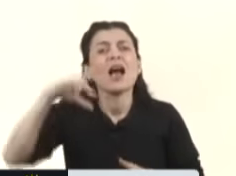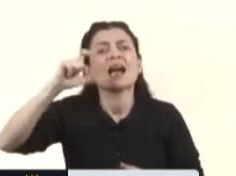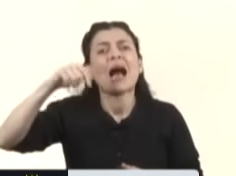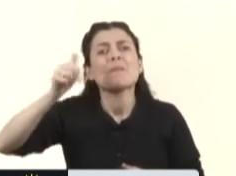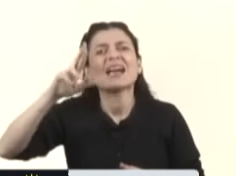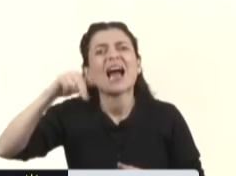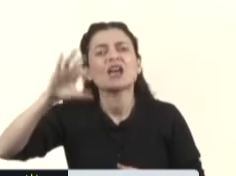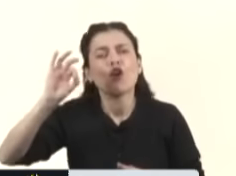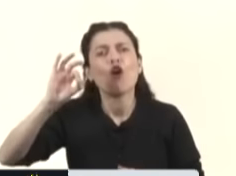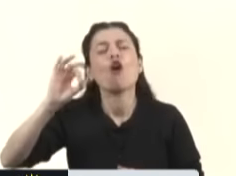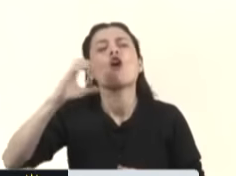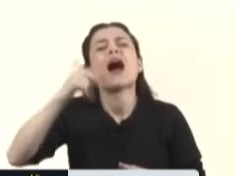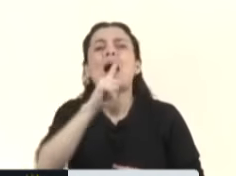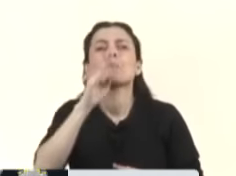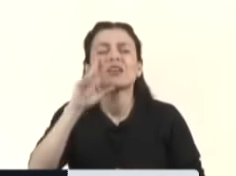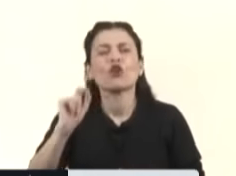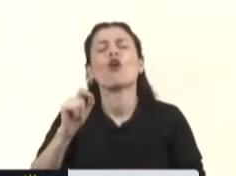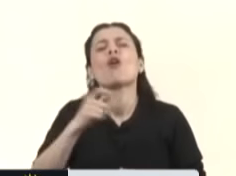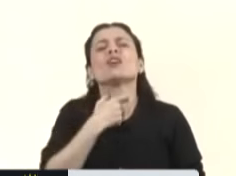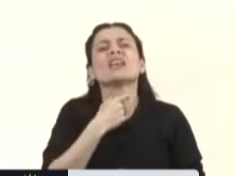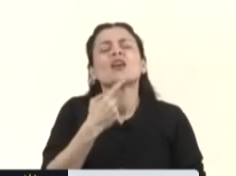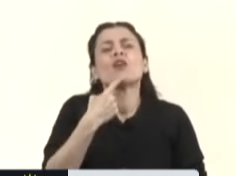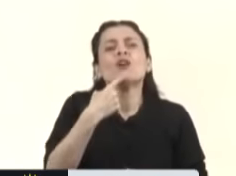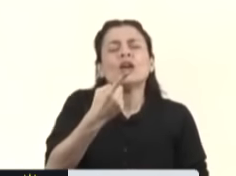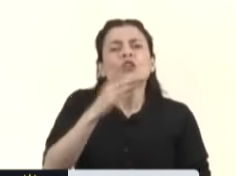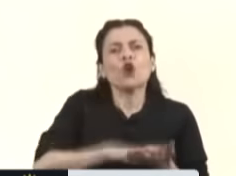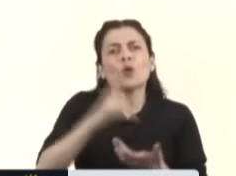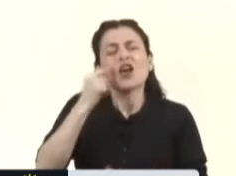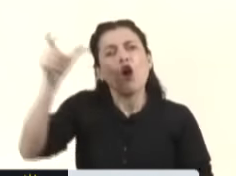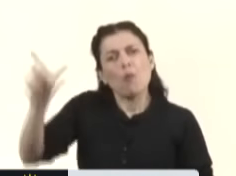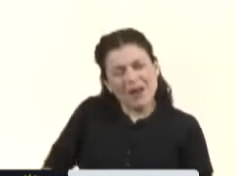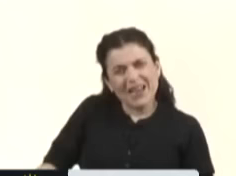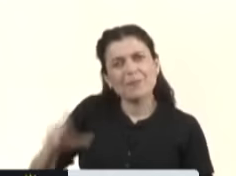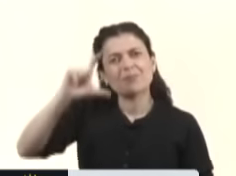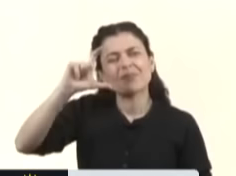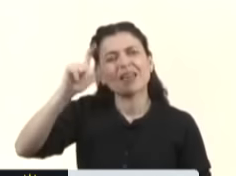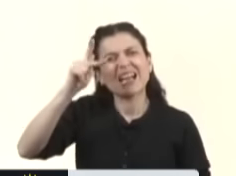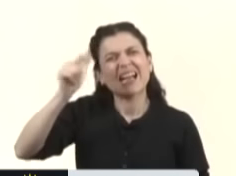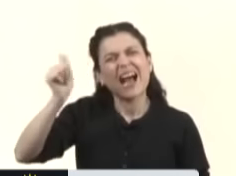para ámbito quería consultarte sobre las declaraciones del empresario textil tedic aragoiania